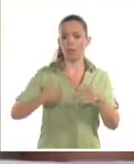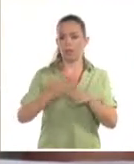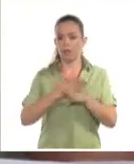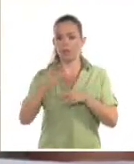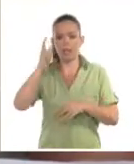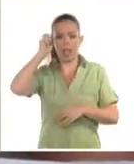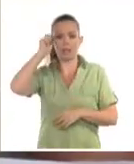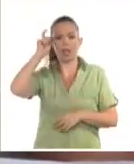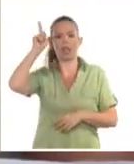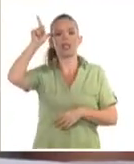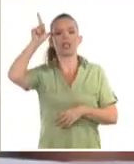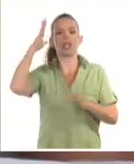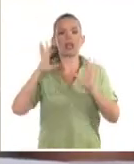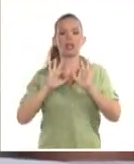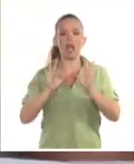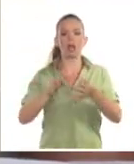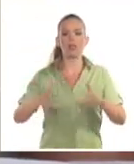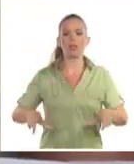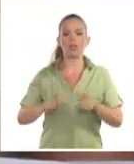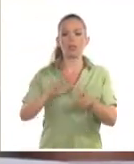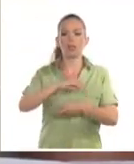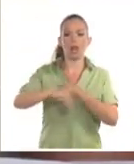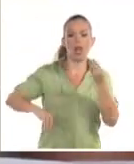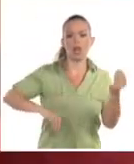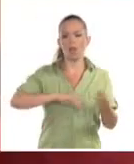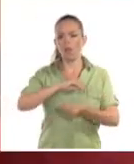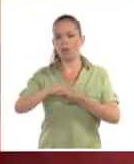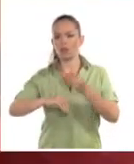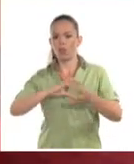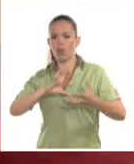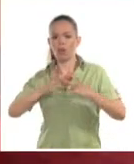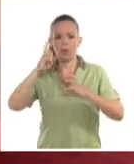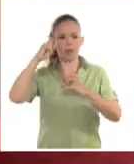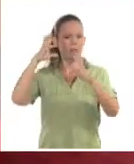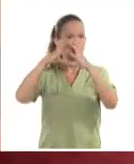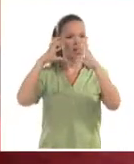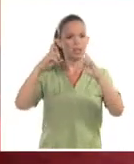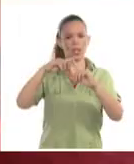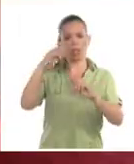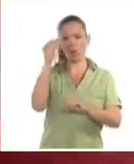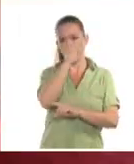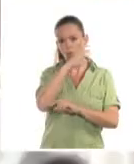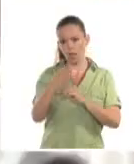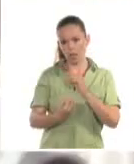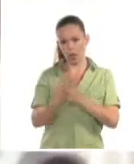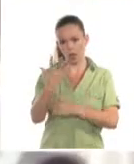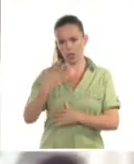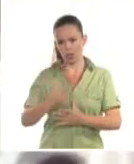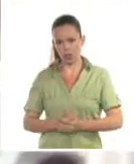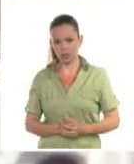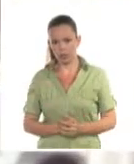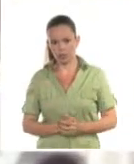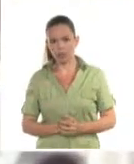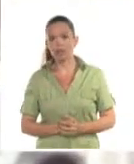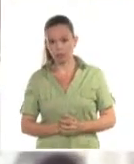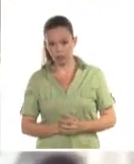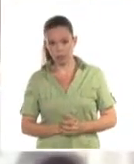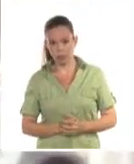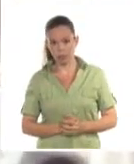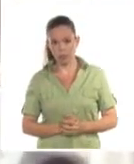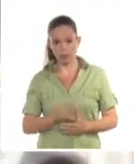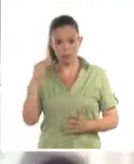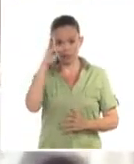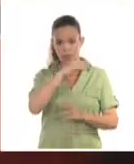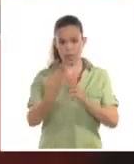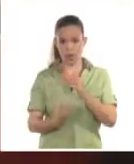efectividad de las transformaciones del sistema de ciencia tecnología e Innovación en ese último tema la viceprimera